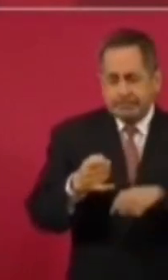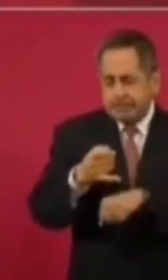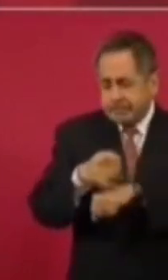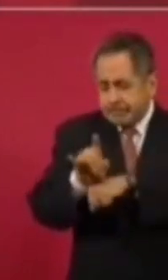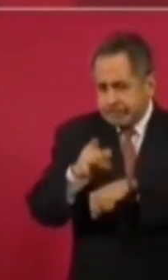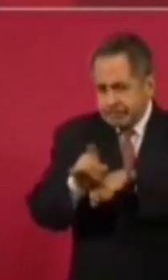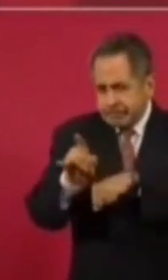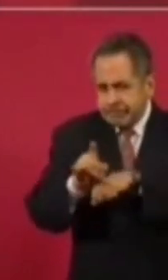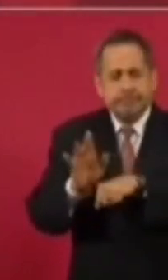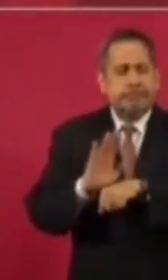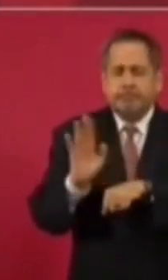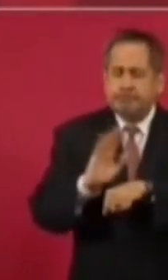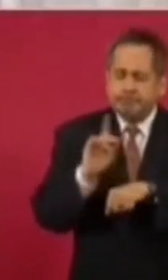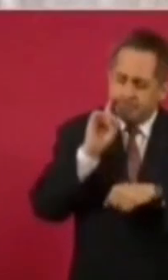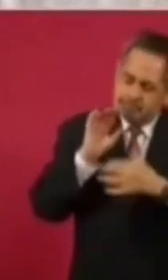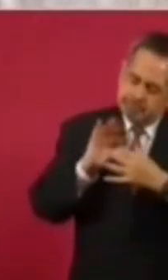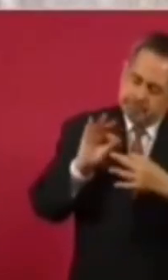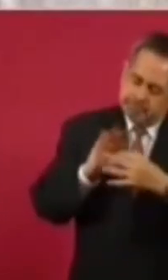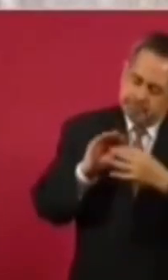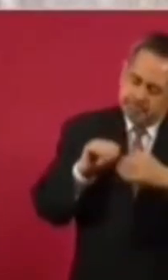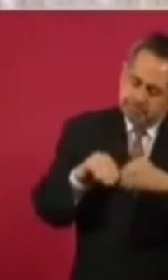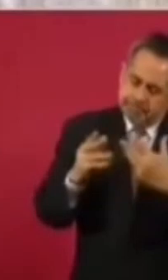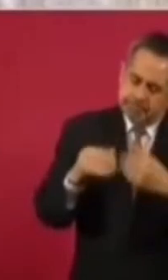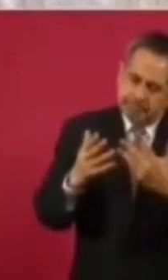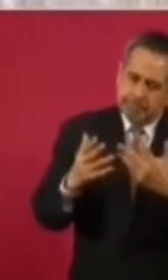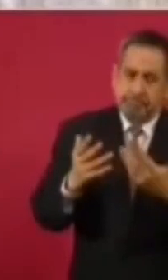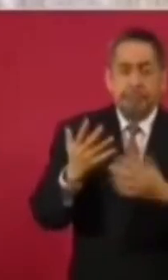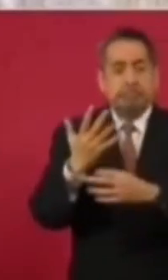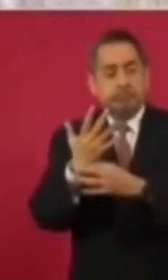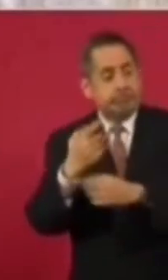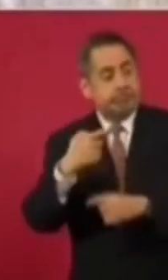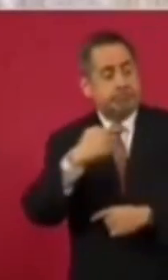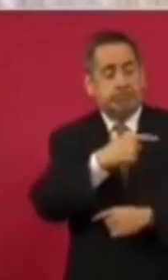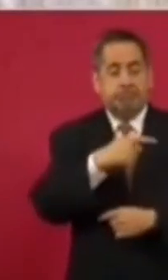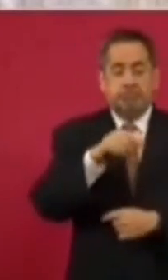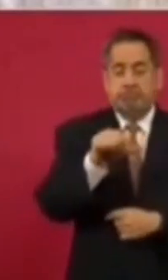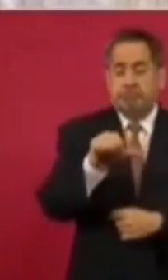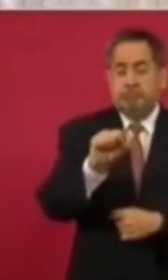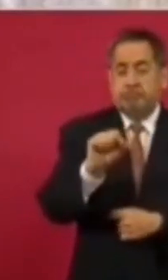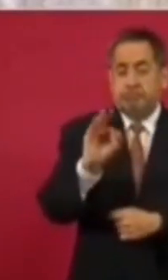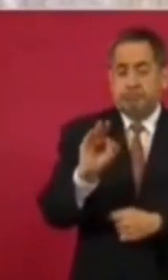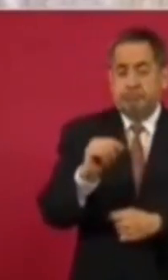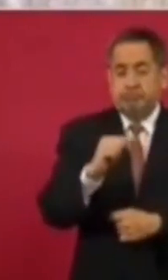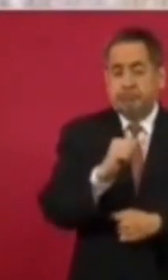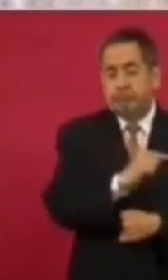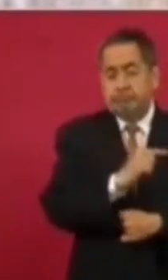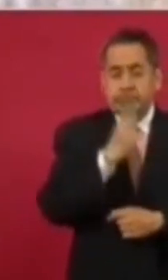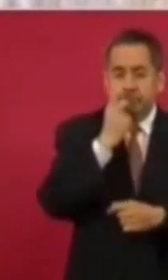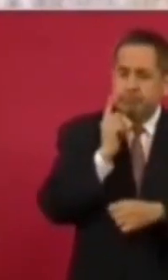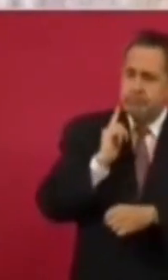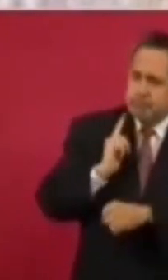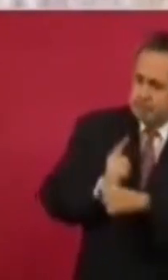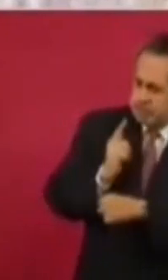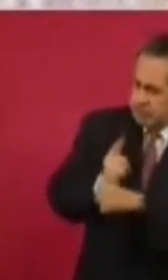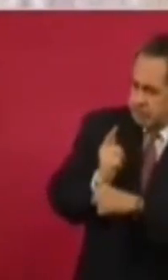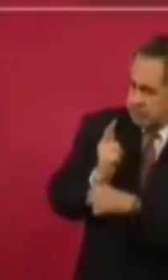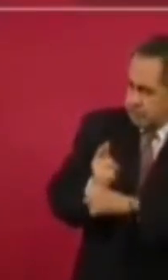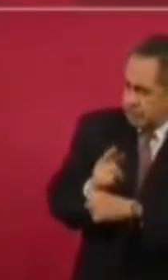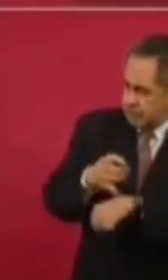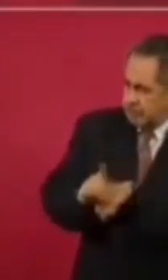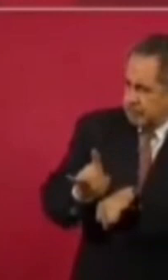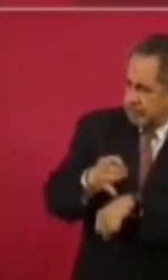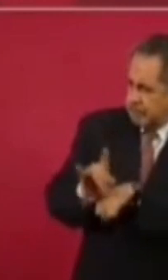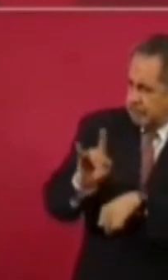irregularidades que según la auditoría de la Federación se encontraron en la cuenta